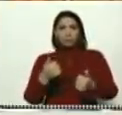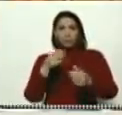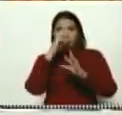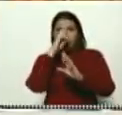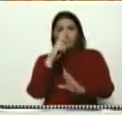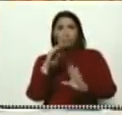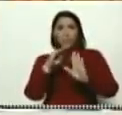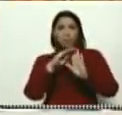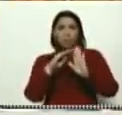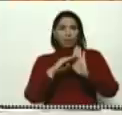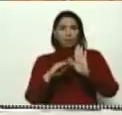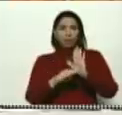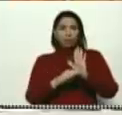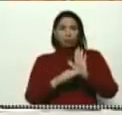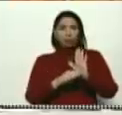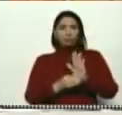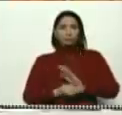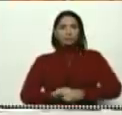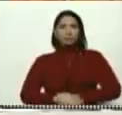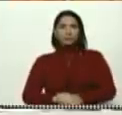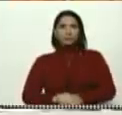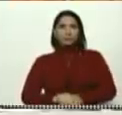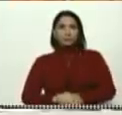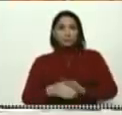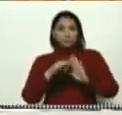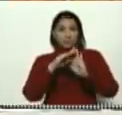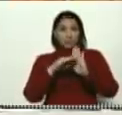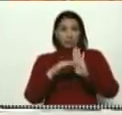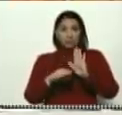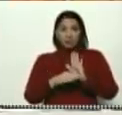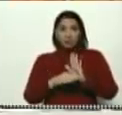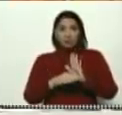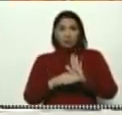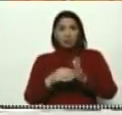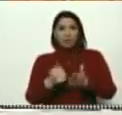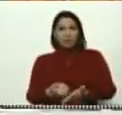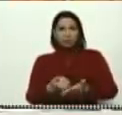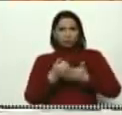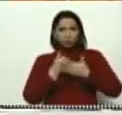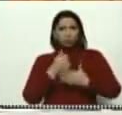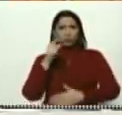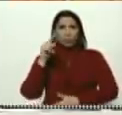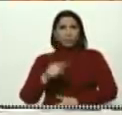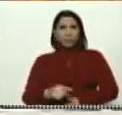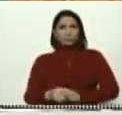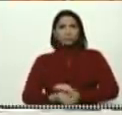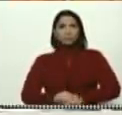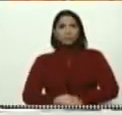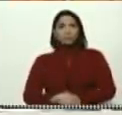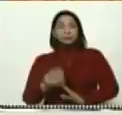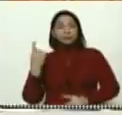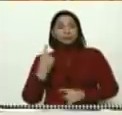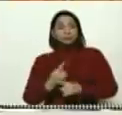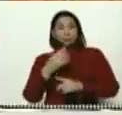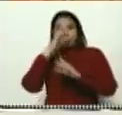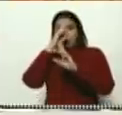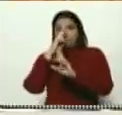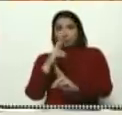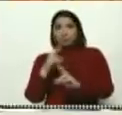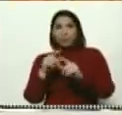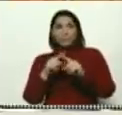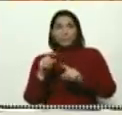cumplimiento de estas medidas. Son medidas que ayudan y que definitivamente debemos acatar